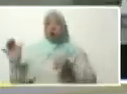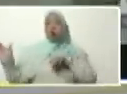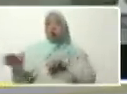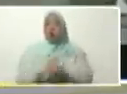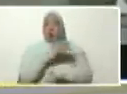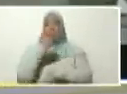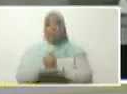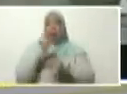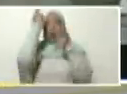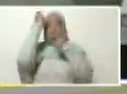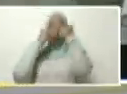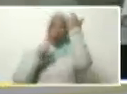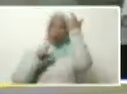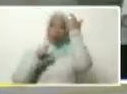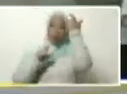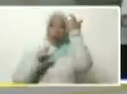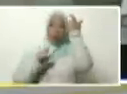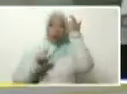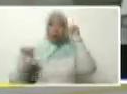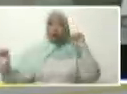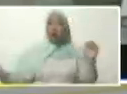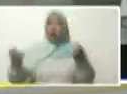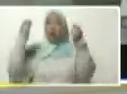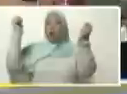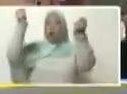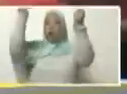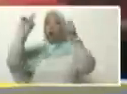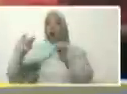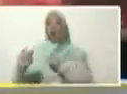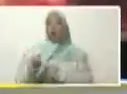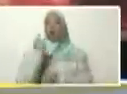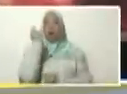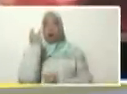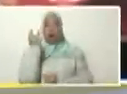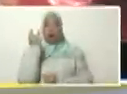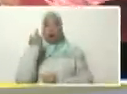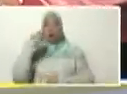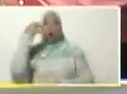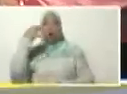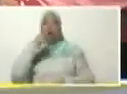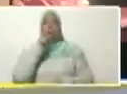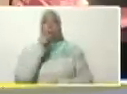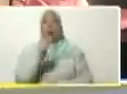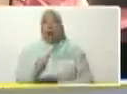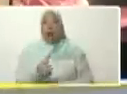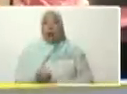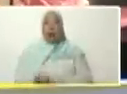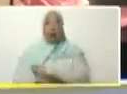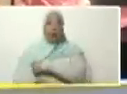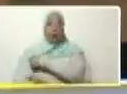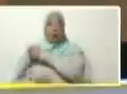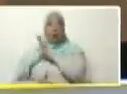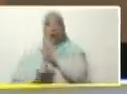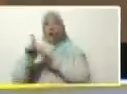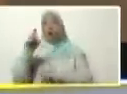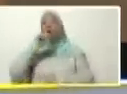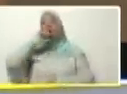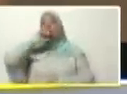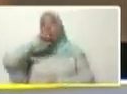Chávez en una campaña de manipulación sucia, elevando el